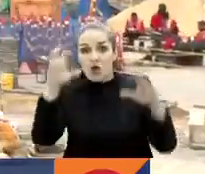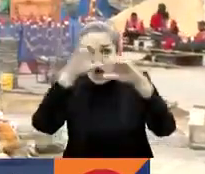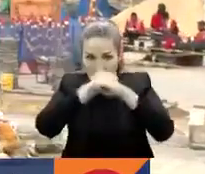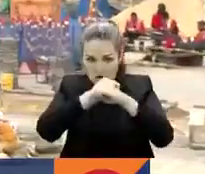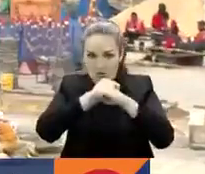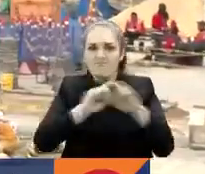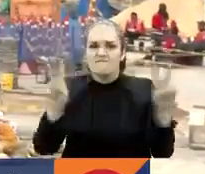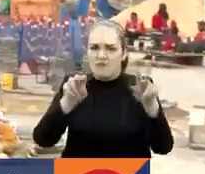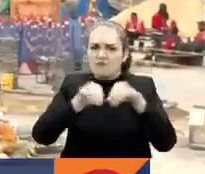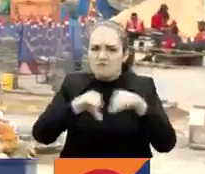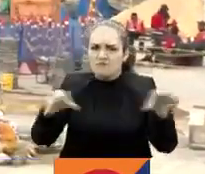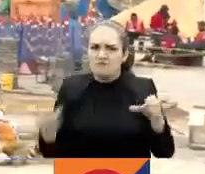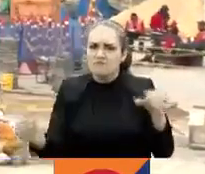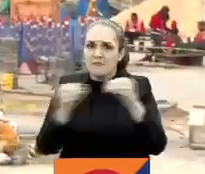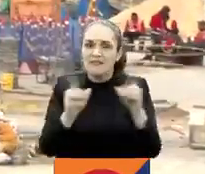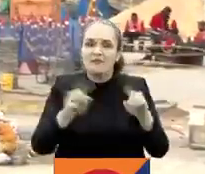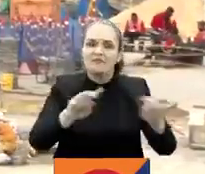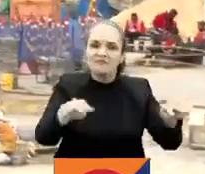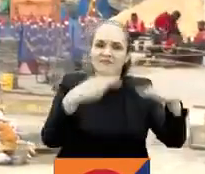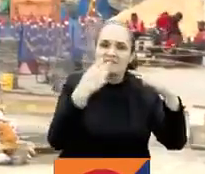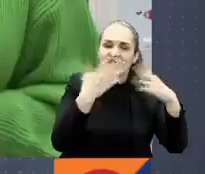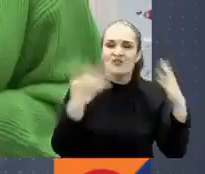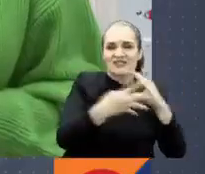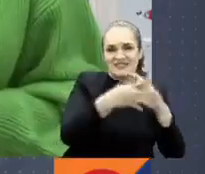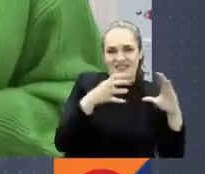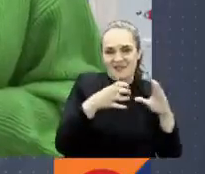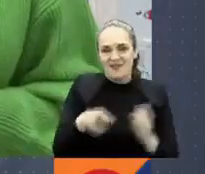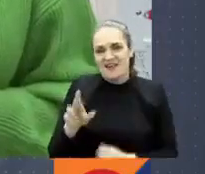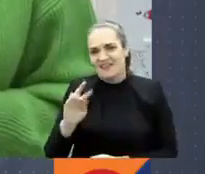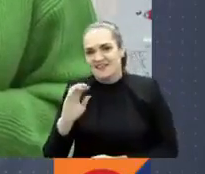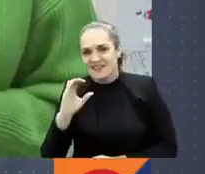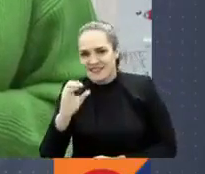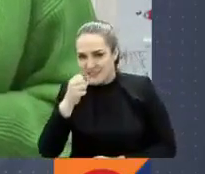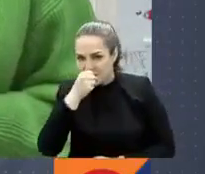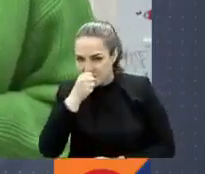sociales de Señal Colombia. Laura Rojas, RTVC Noticias, conectados 24/7.